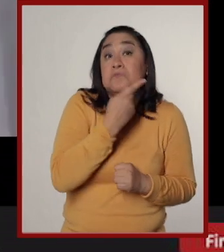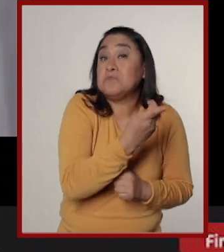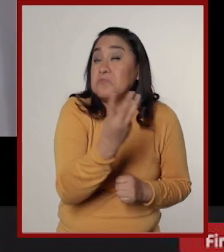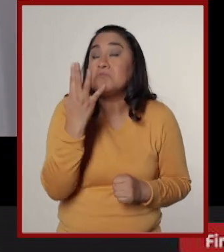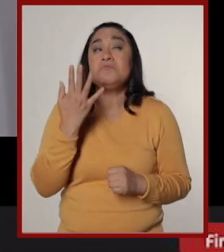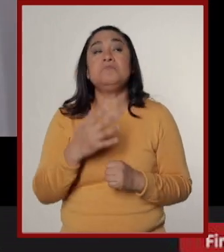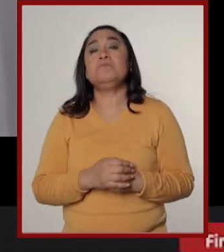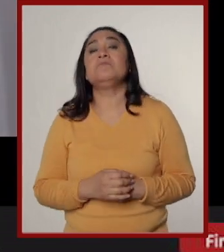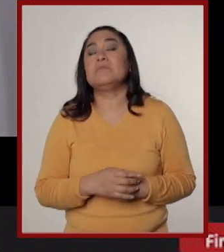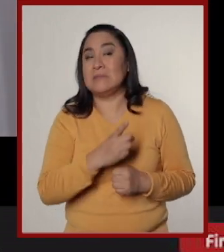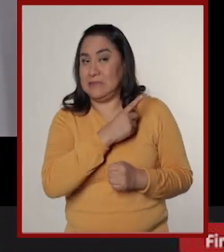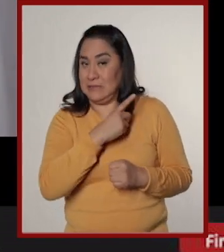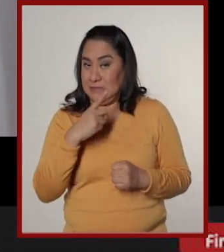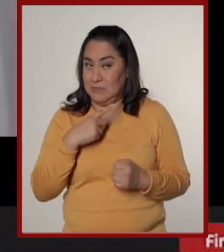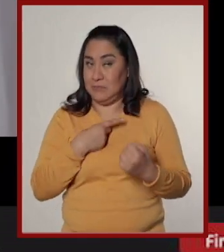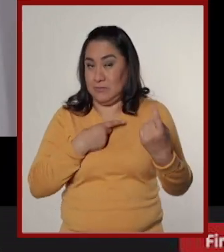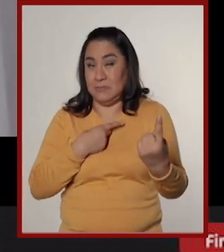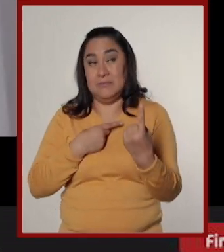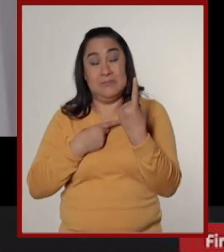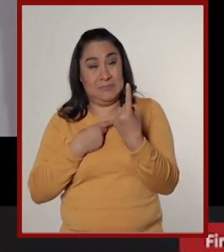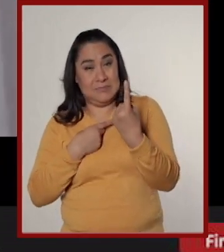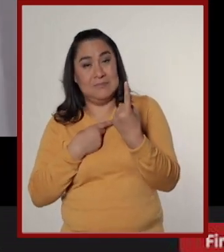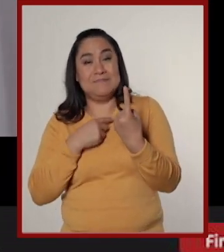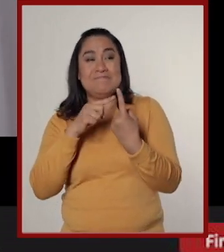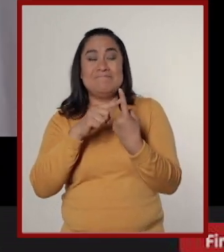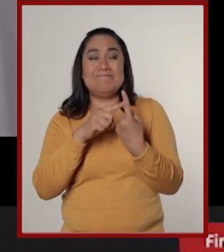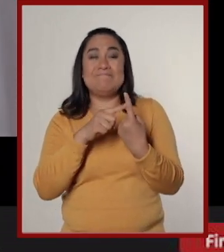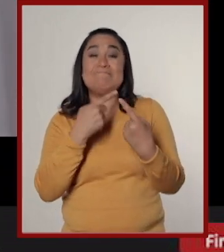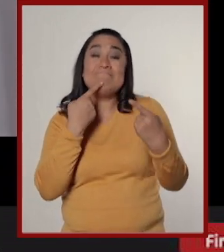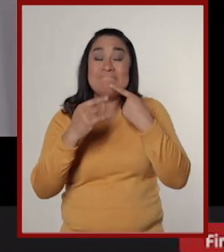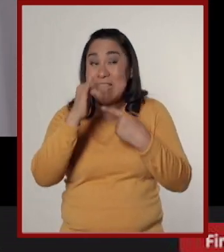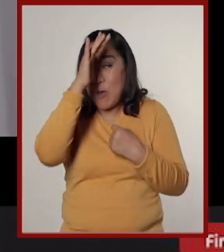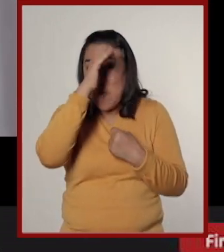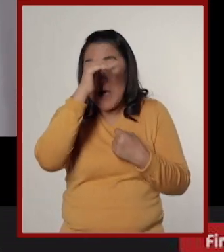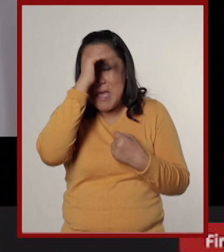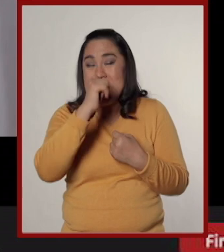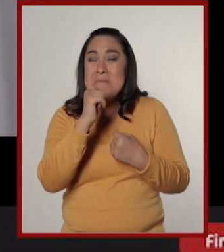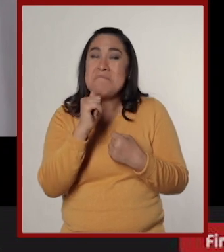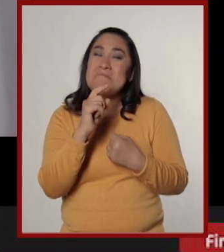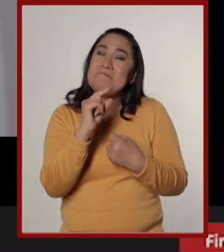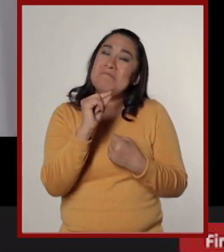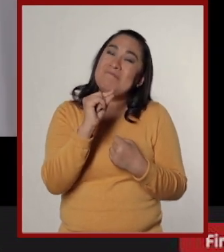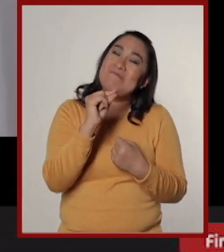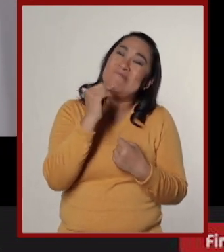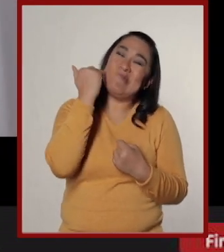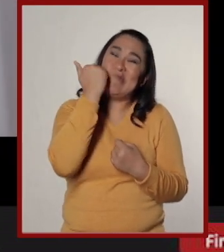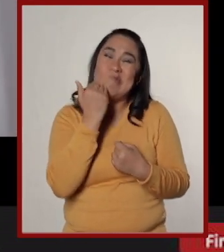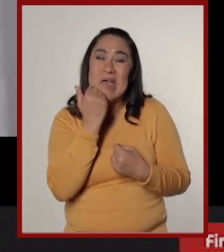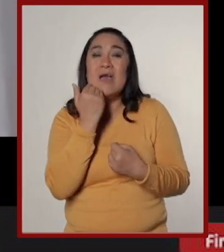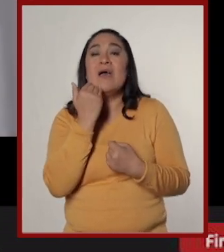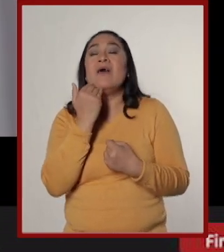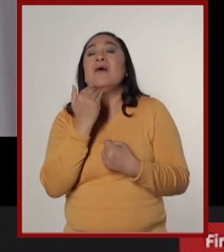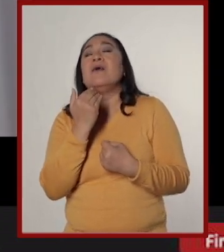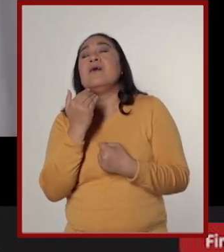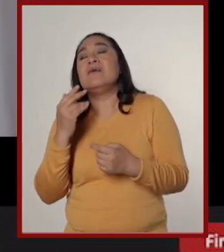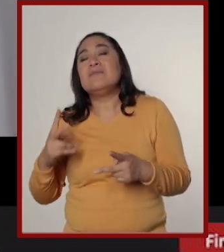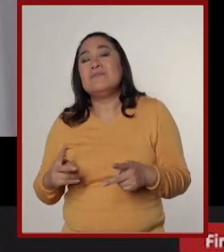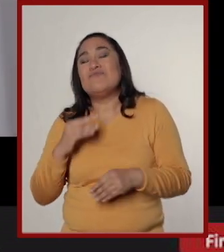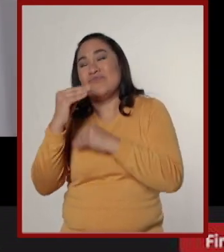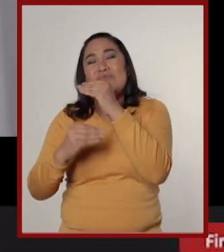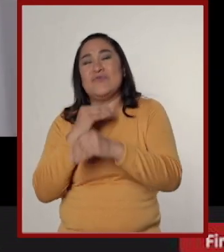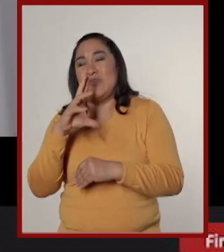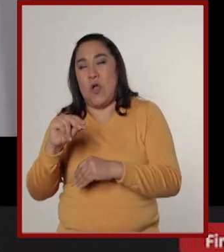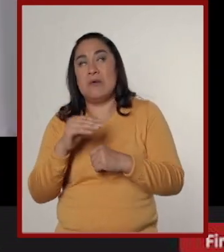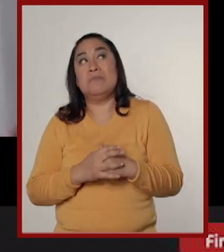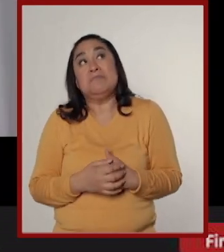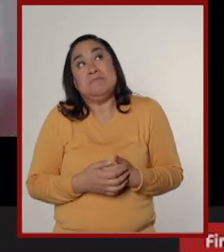la cabeza esto del lenguaje y esa es una figura, ¿cómo le llaman? Oxímoron, donde estás diciendo dos cosas contradictorias, Contradictorios. pleito y bueno, ¿no?